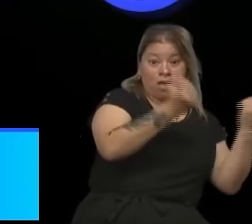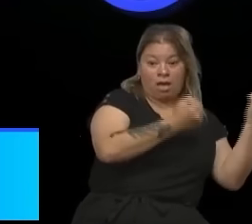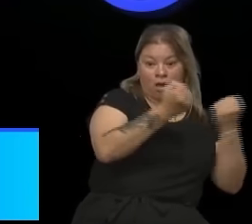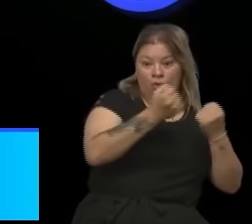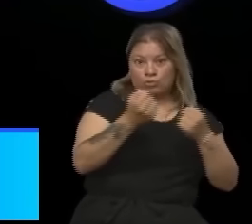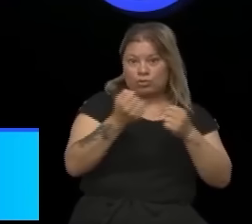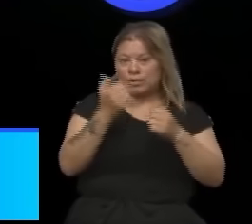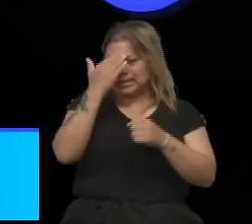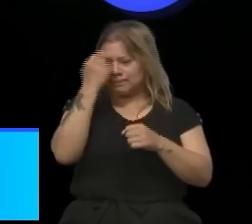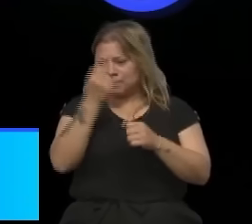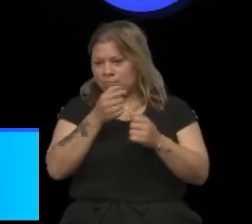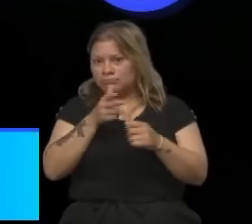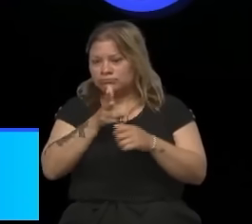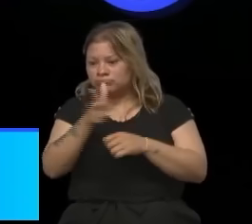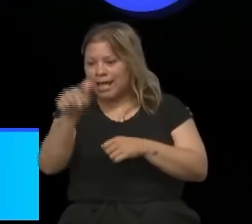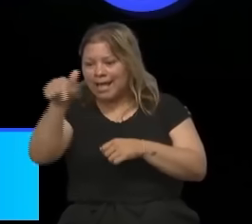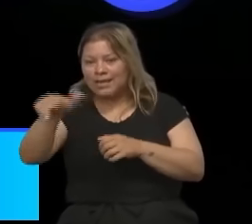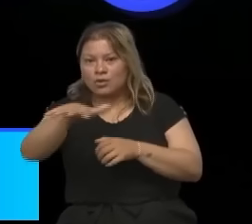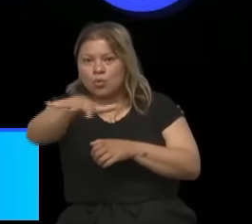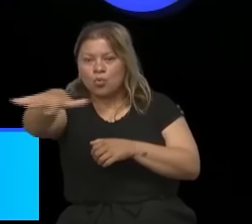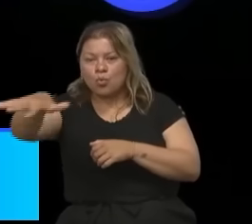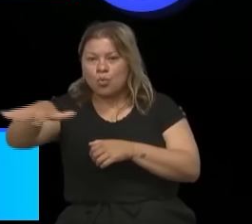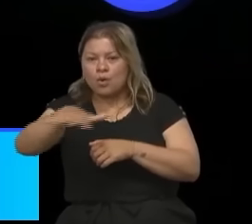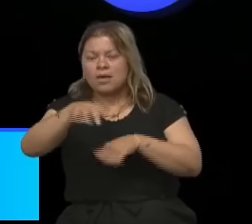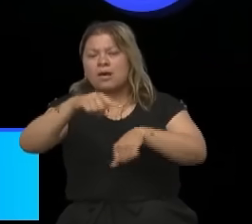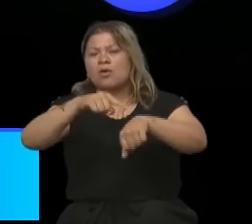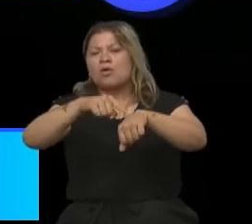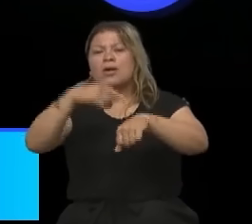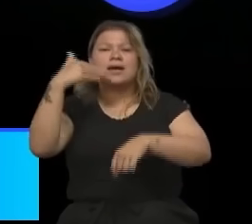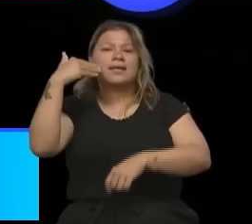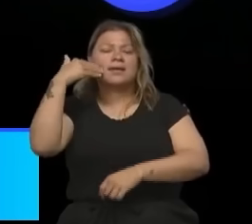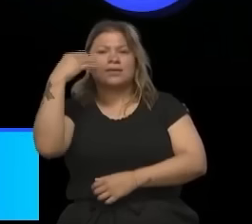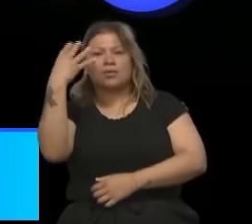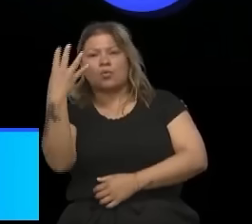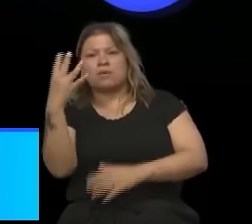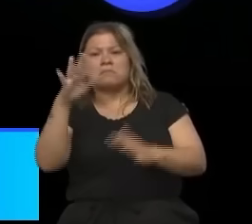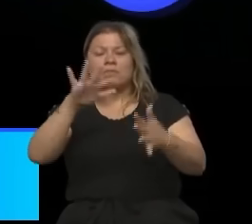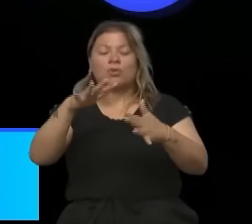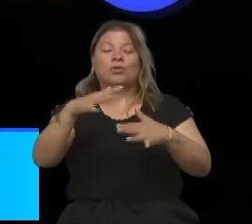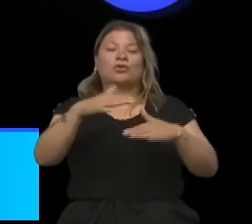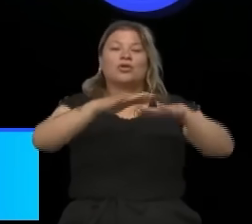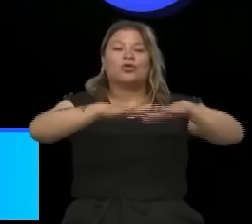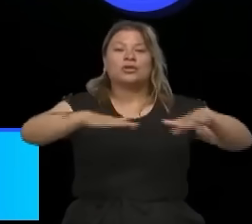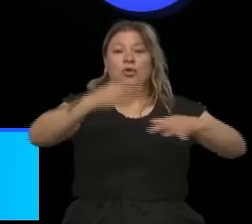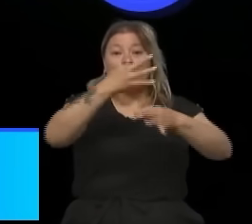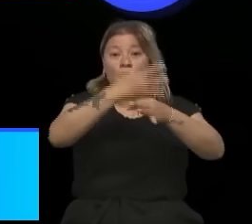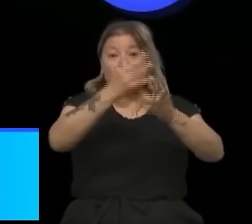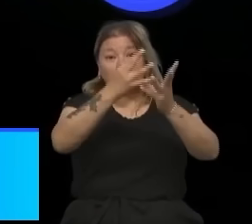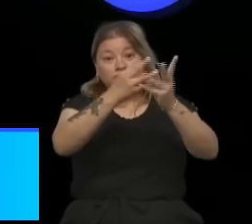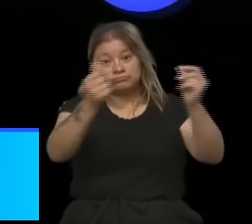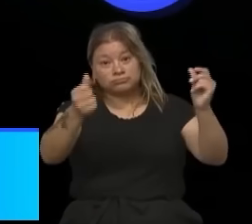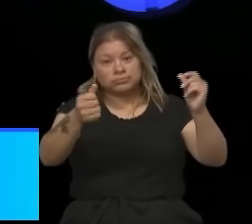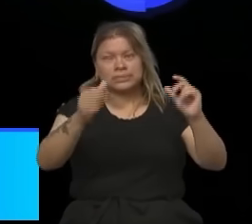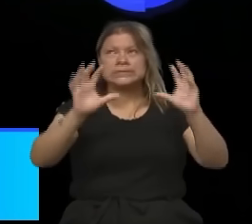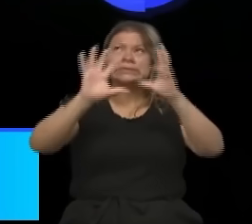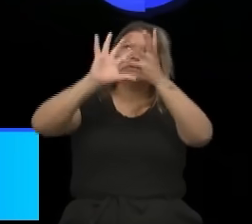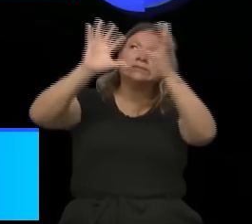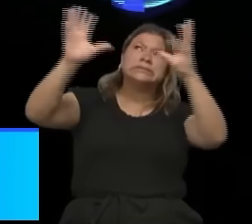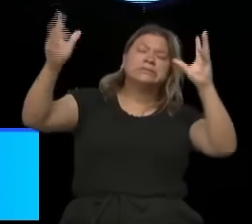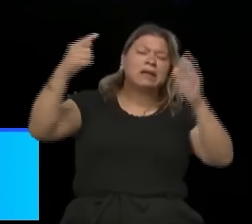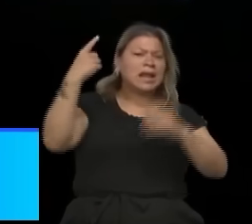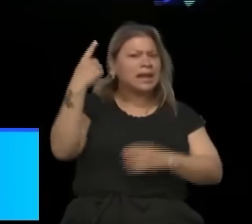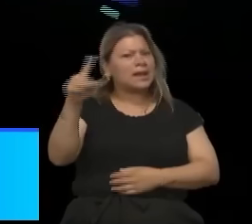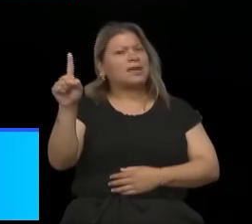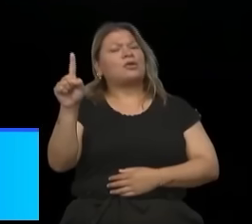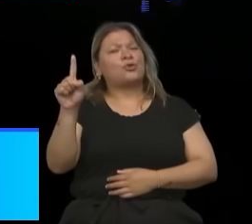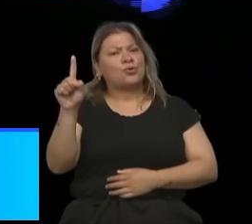dramáticas porque cerca de las 4 de la tarde, cuando ya los chicos salían del cole, ya el clima estaba muy raro,